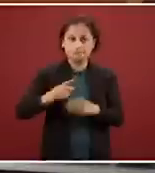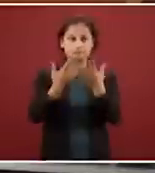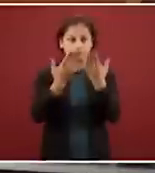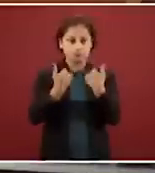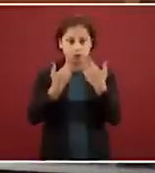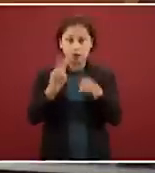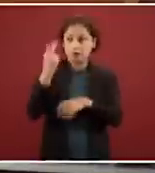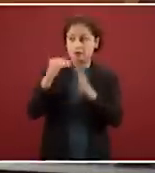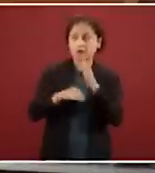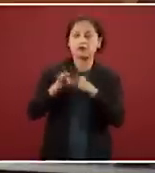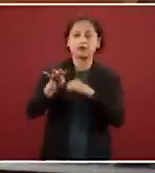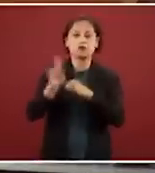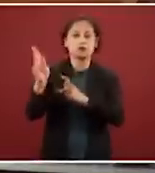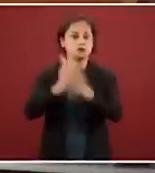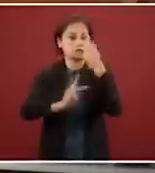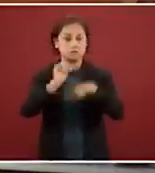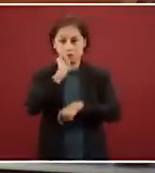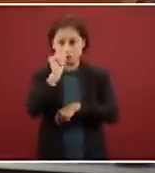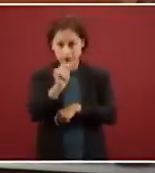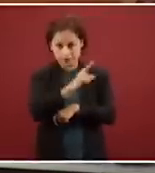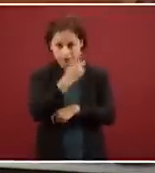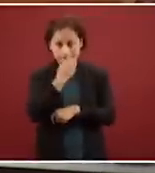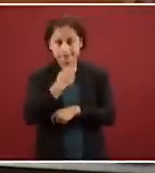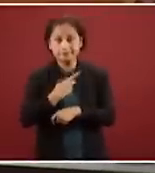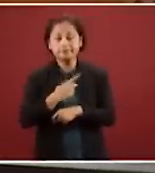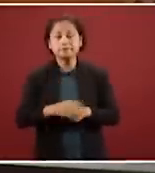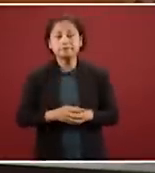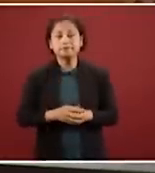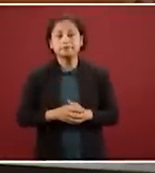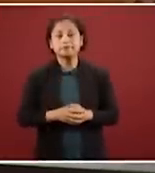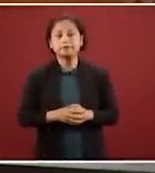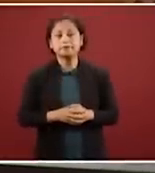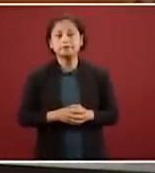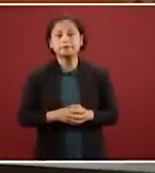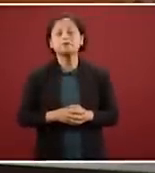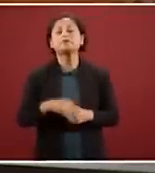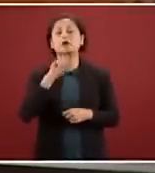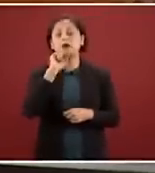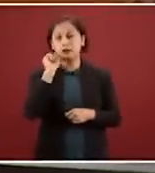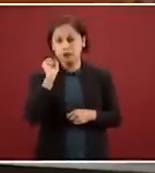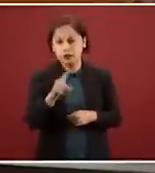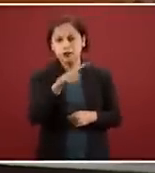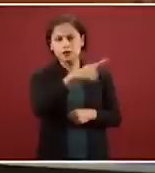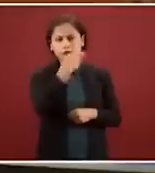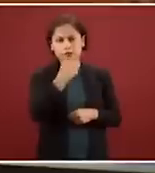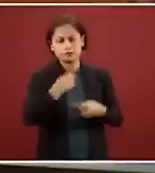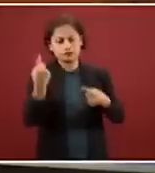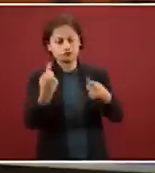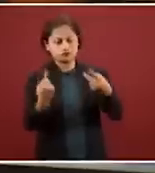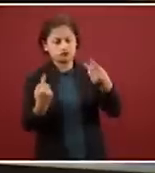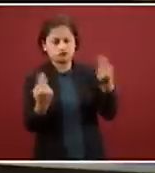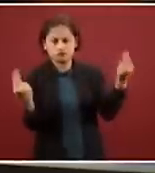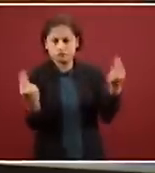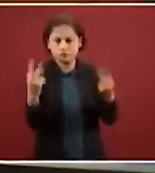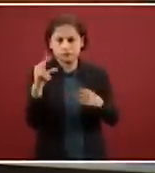el 2019, y también que menciona… pues todo lo que no ha habido necesidad. En el caso de